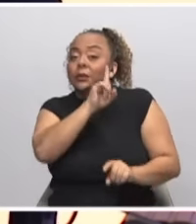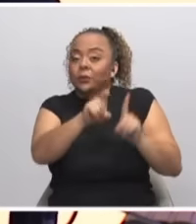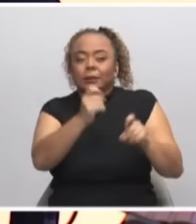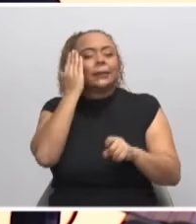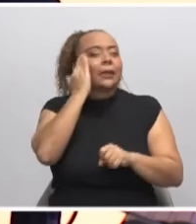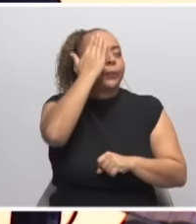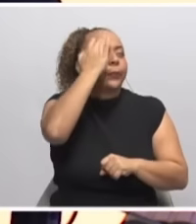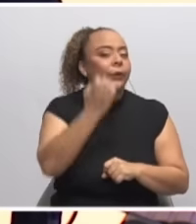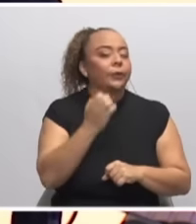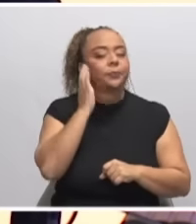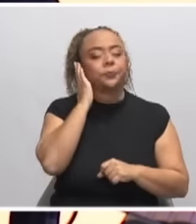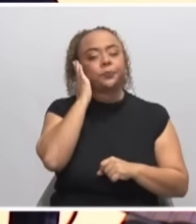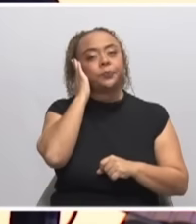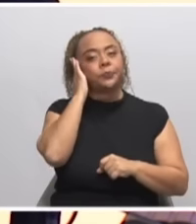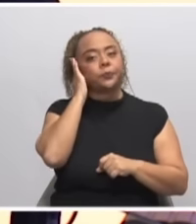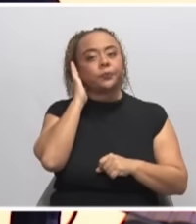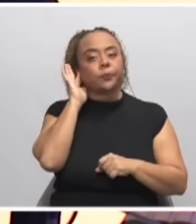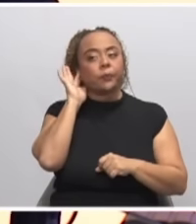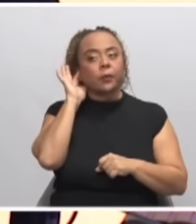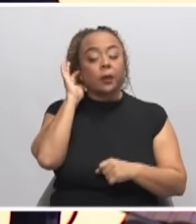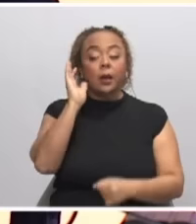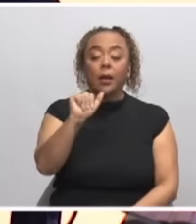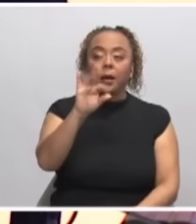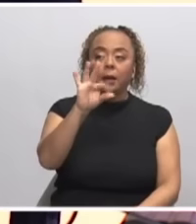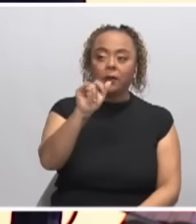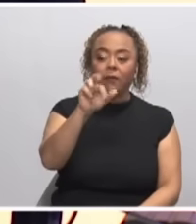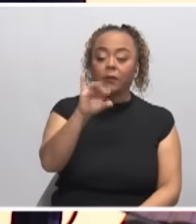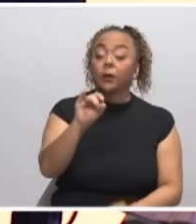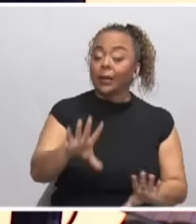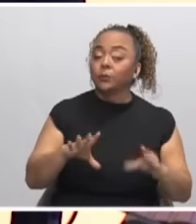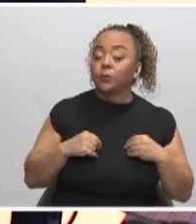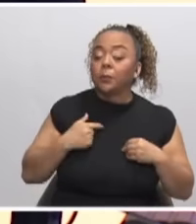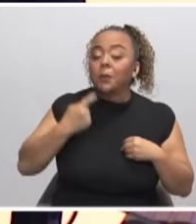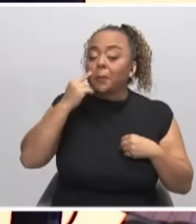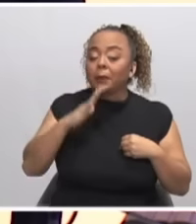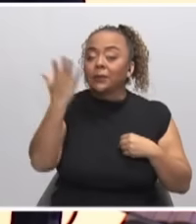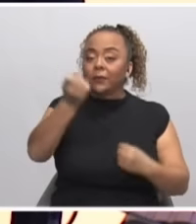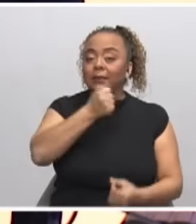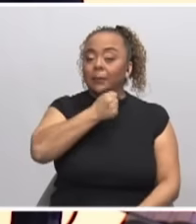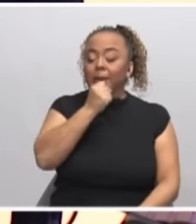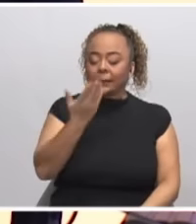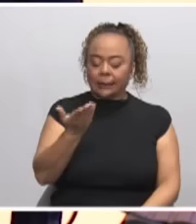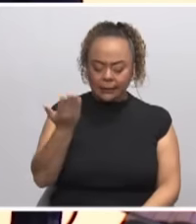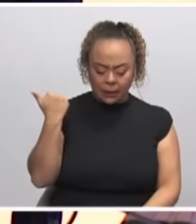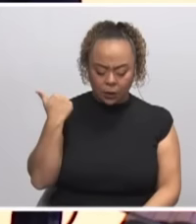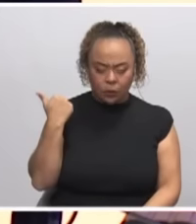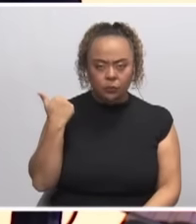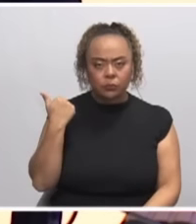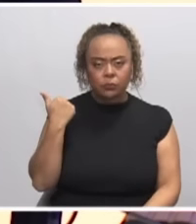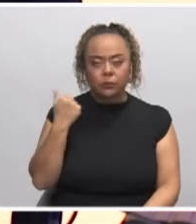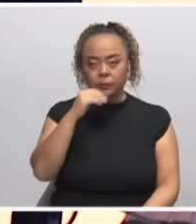Por qué Alfaro incluso lo reconoció Me parece que en la conferencia de prensa anterior